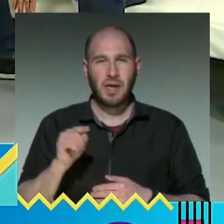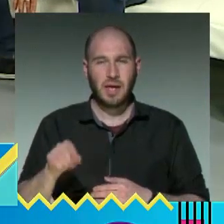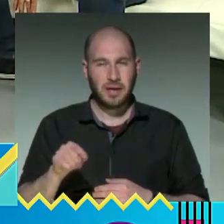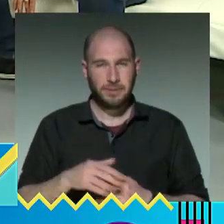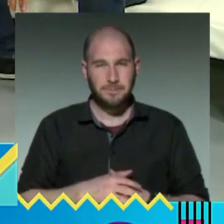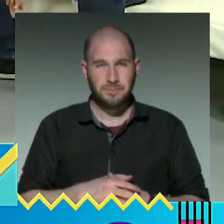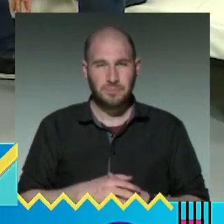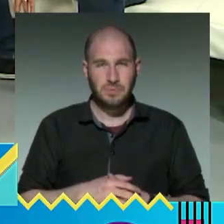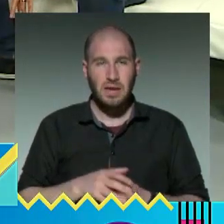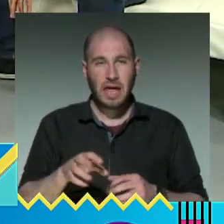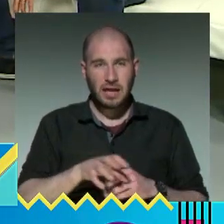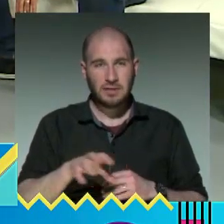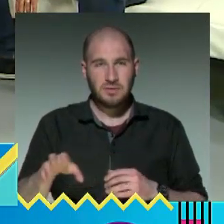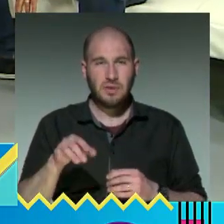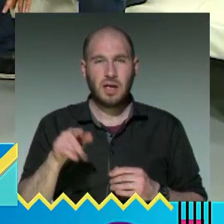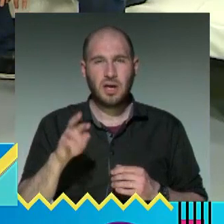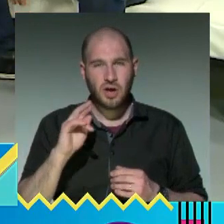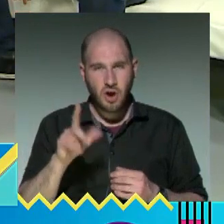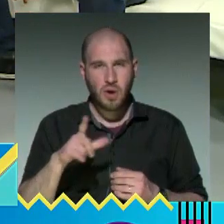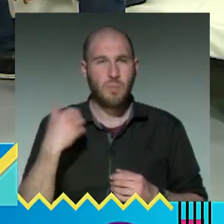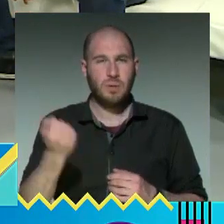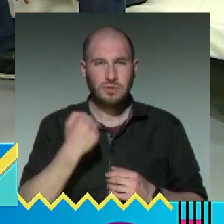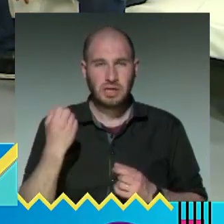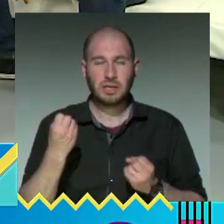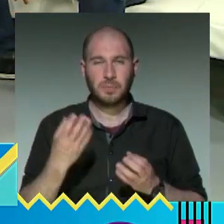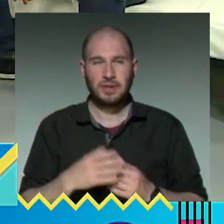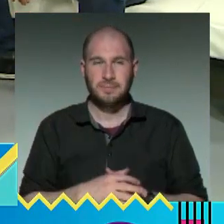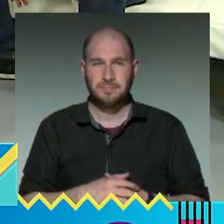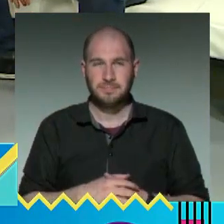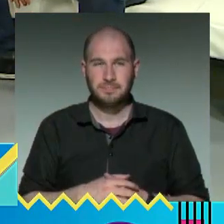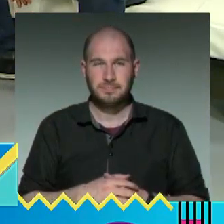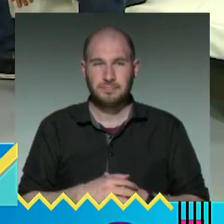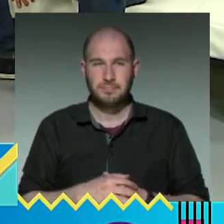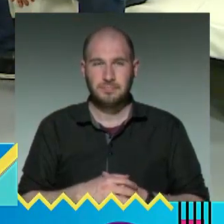los extensionistas juegan un rol clave porque son los que